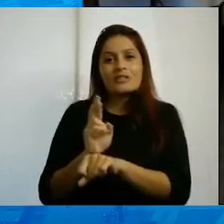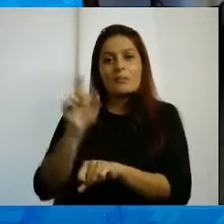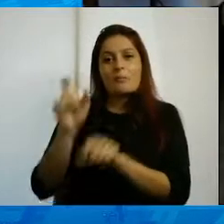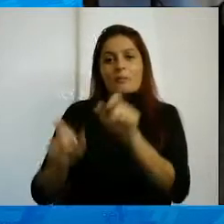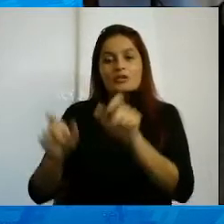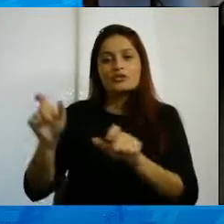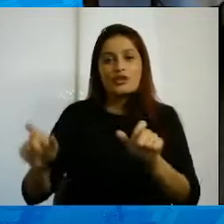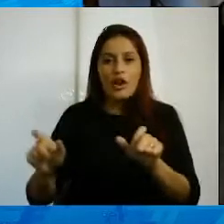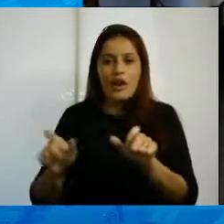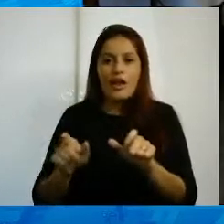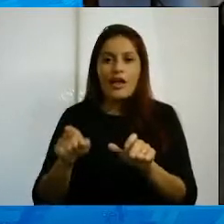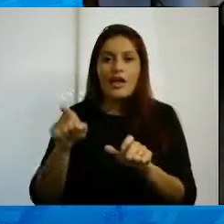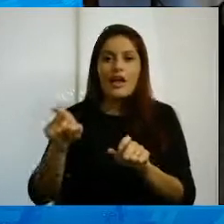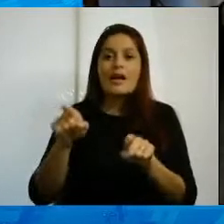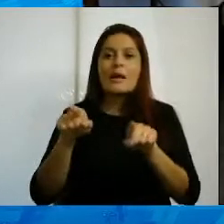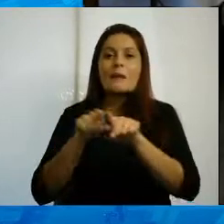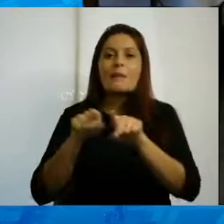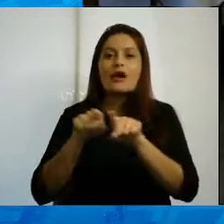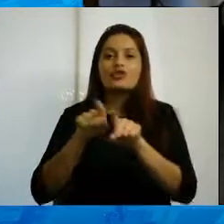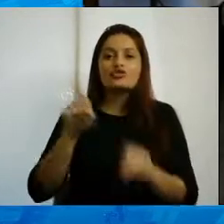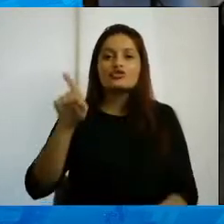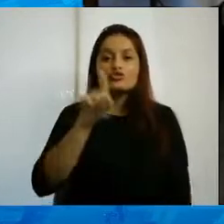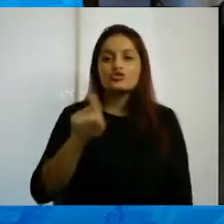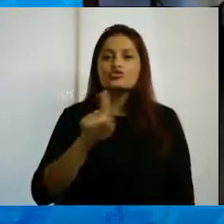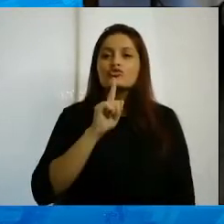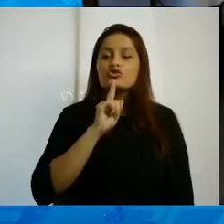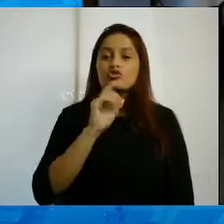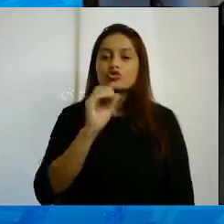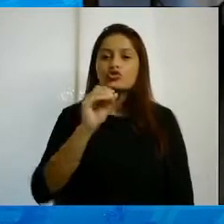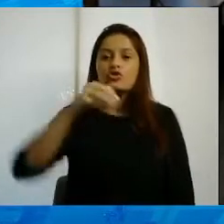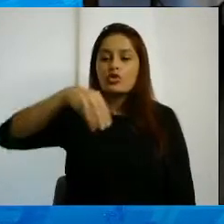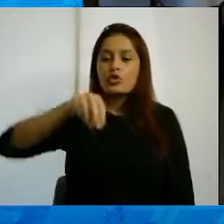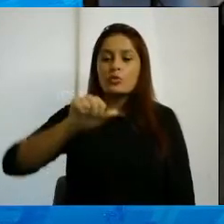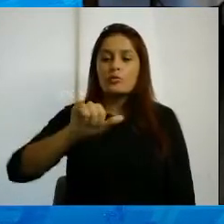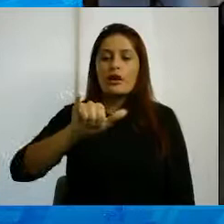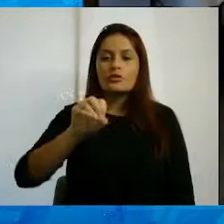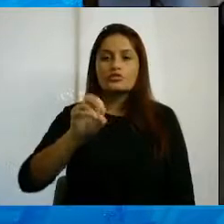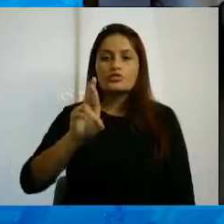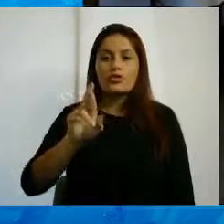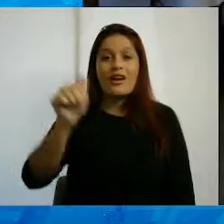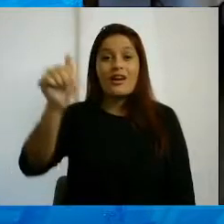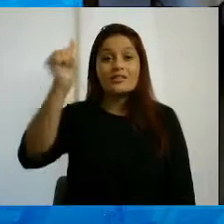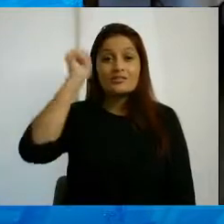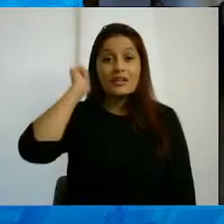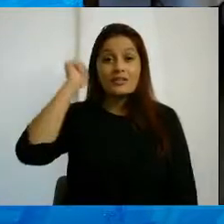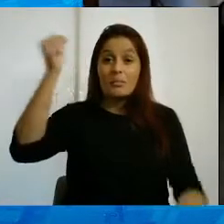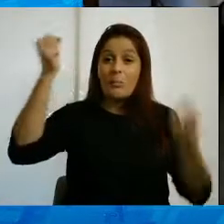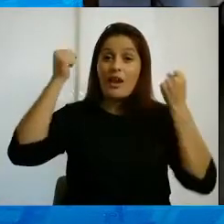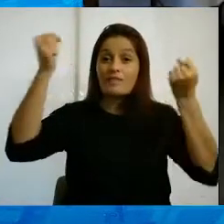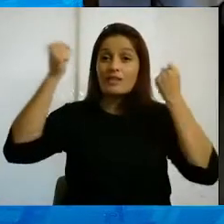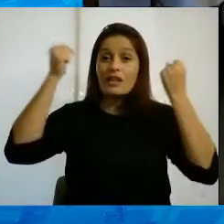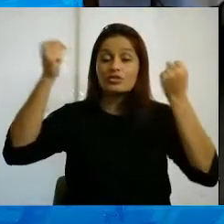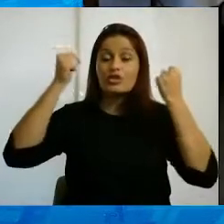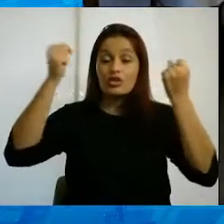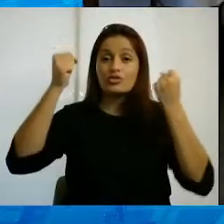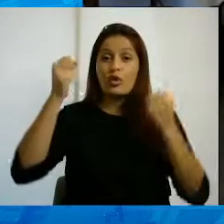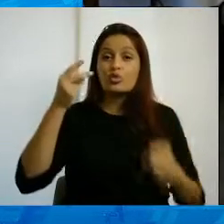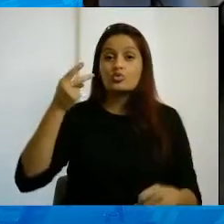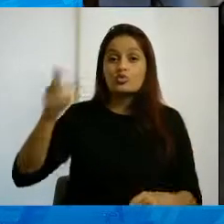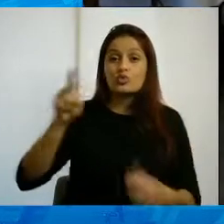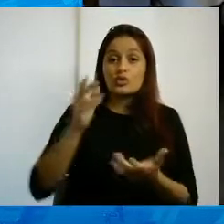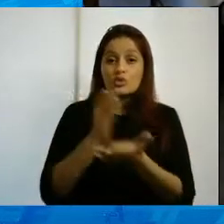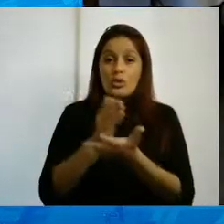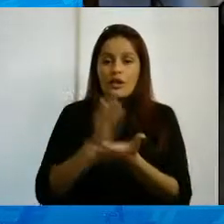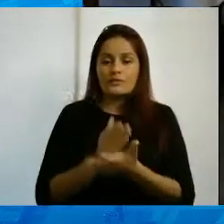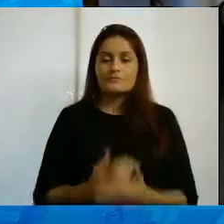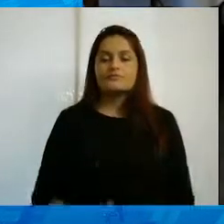Liceo Hermano Sotomayor Baeza, quienes hemos visto, quienes el día de ayer realizaron una manifestación pacífica dentro